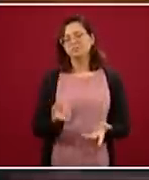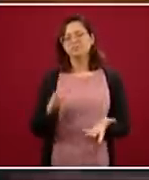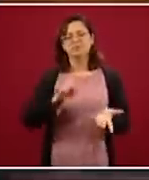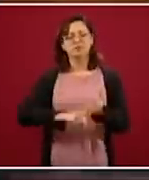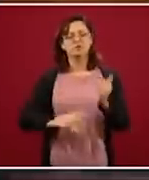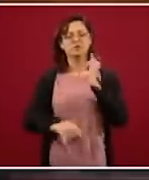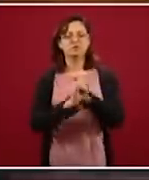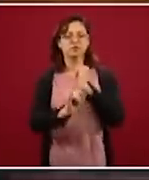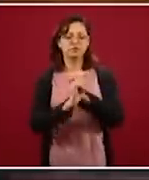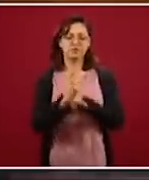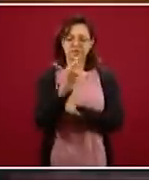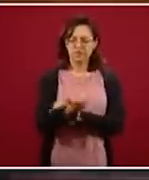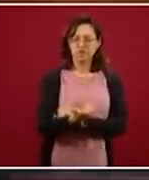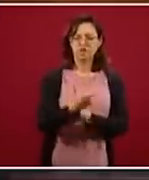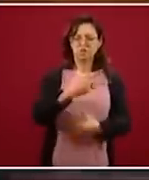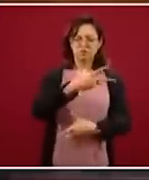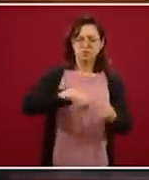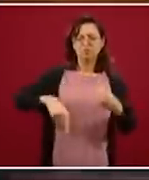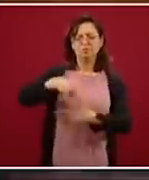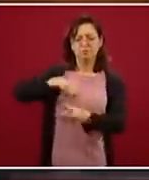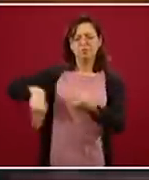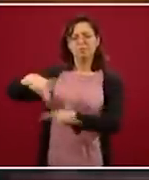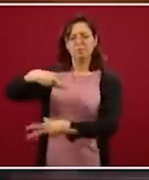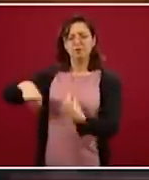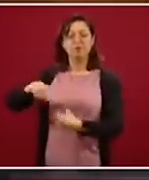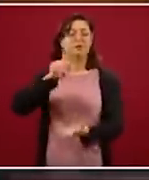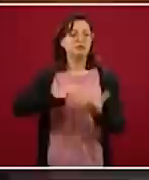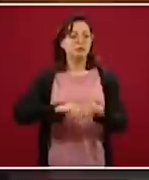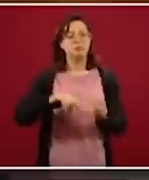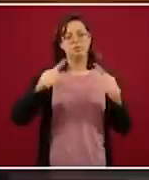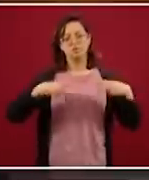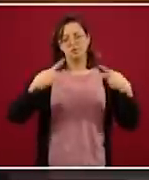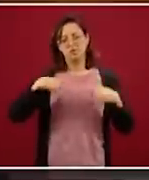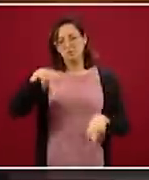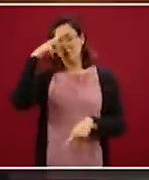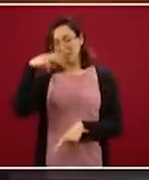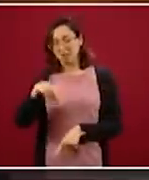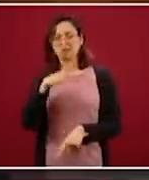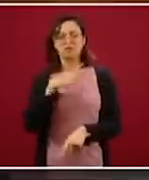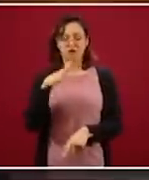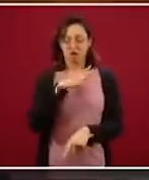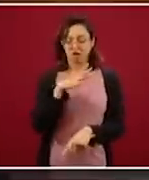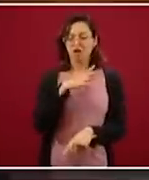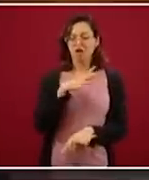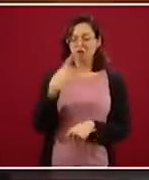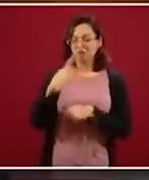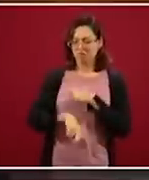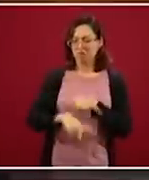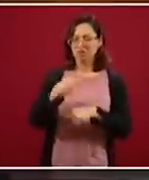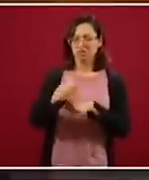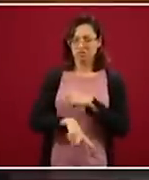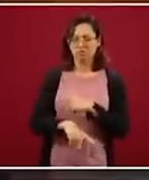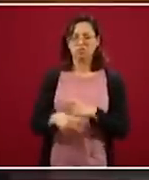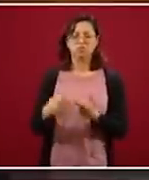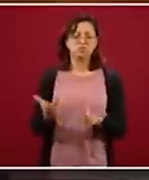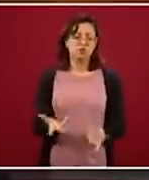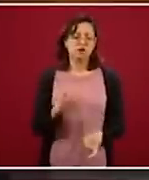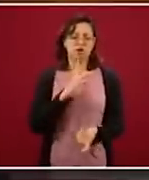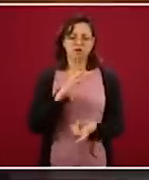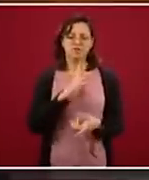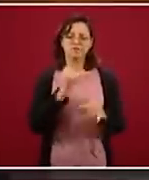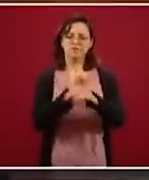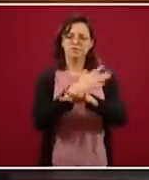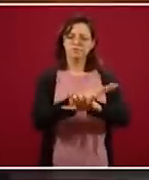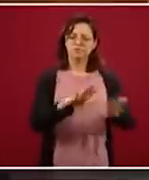le pregunto, porque incluso hay afectados ahí mexicanos, se empiezan a revelar datos periodísticamente hablando. ¿Usted